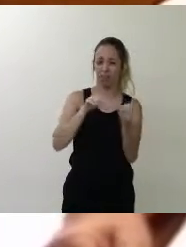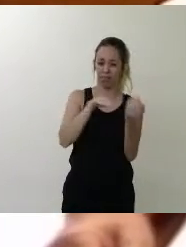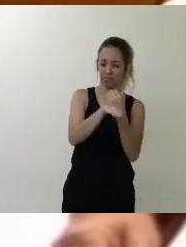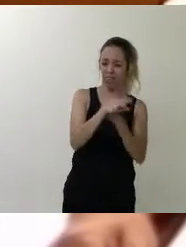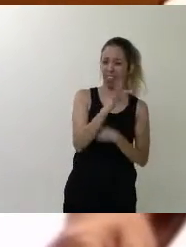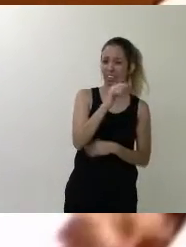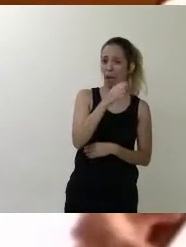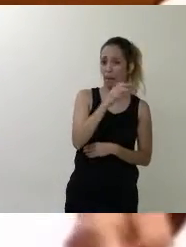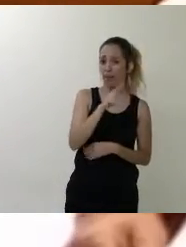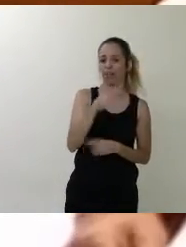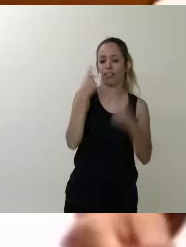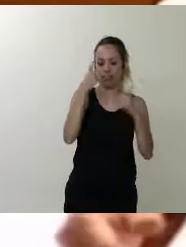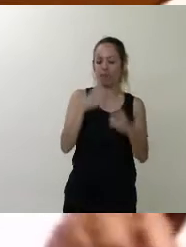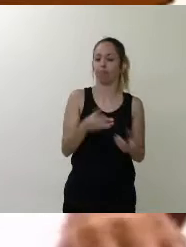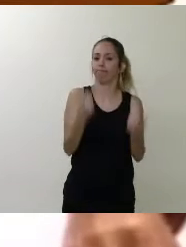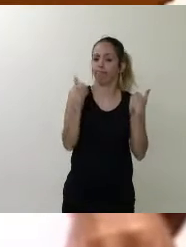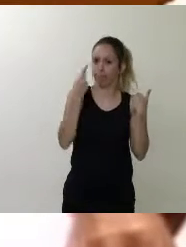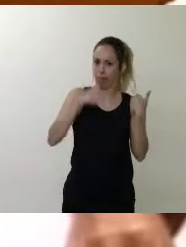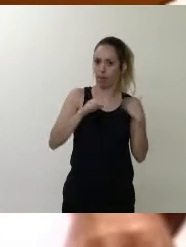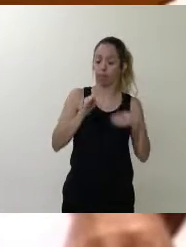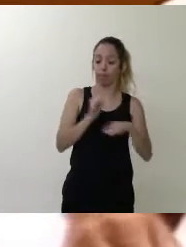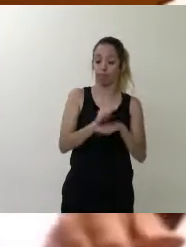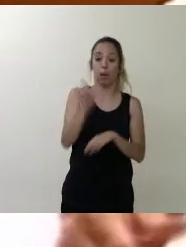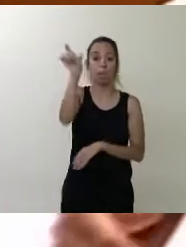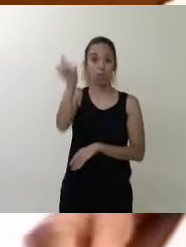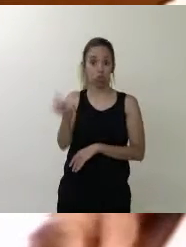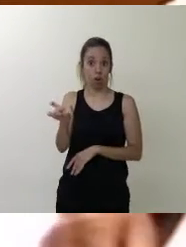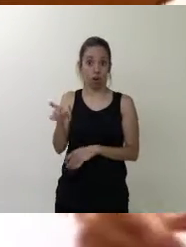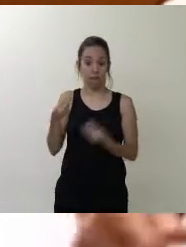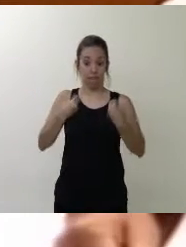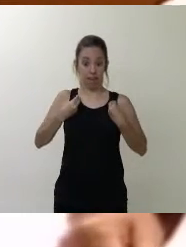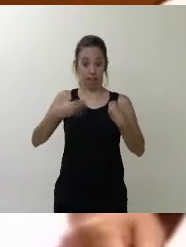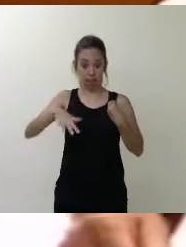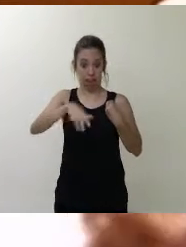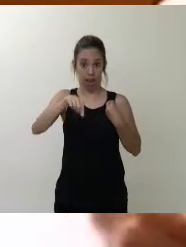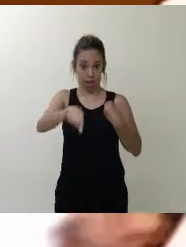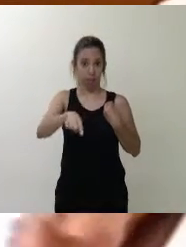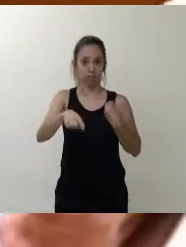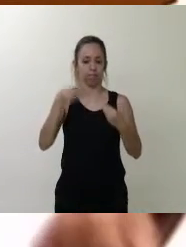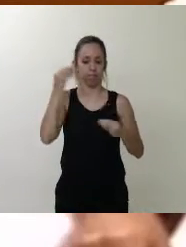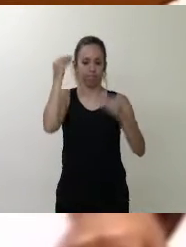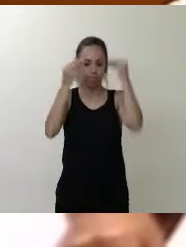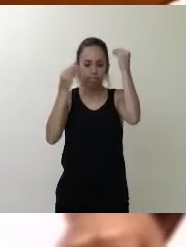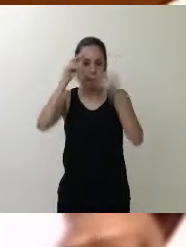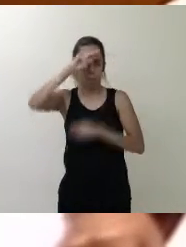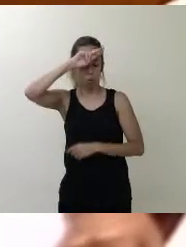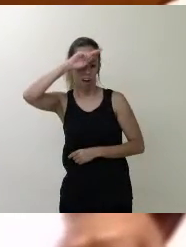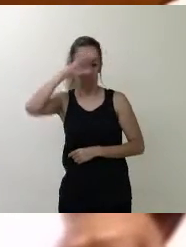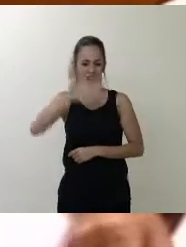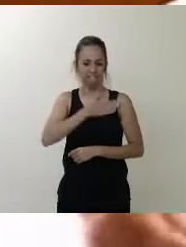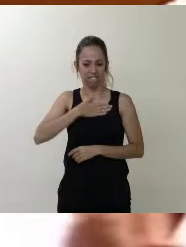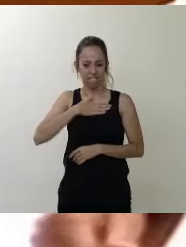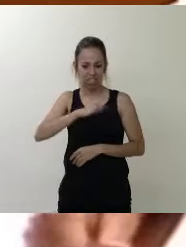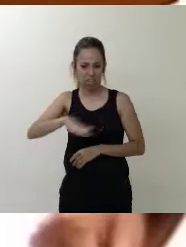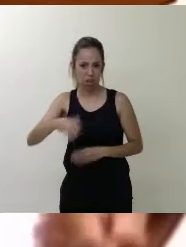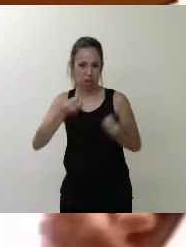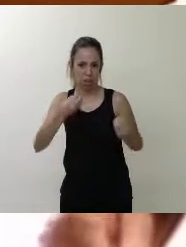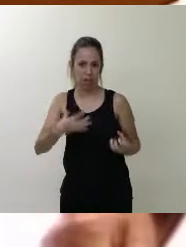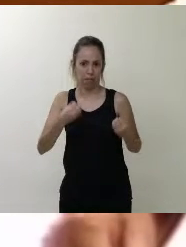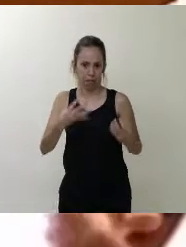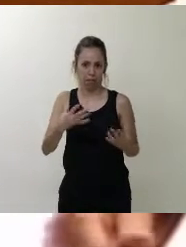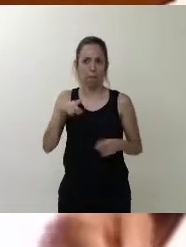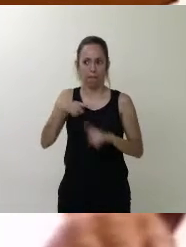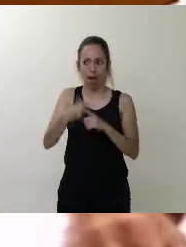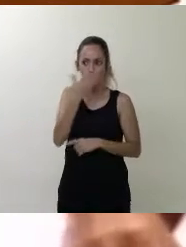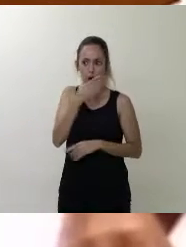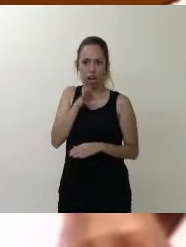Tabares. Una ciudadana concienciada y preocupada por la seguridad vial de sus vecinos y de los niños que acceden al colegio